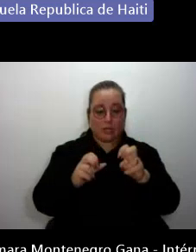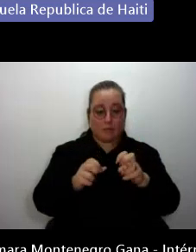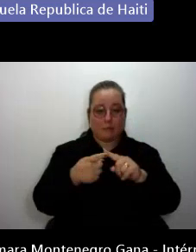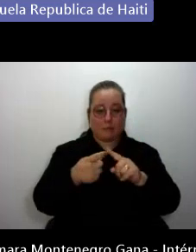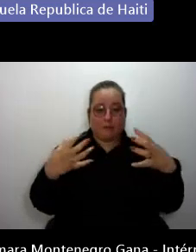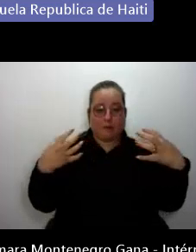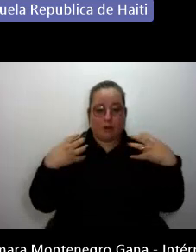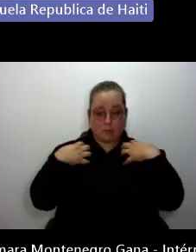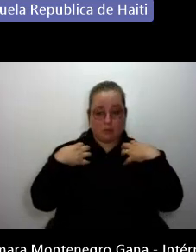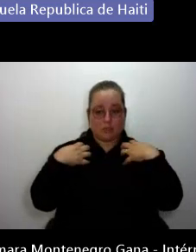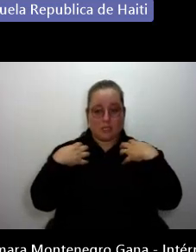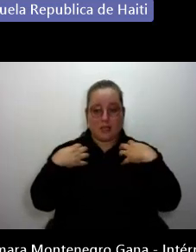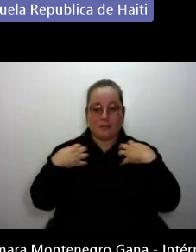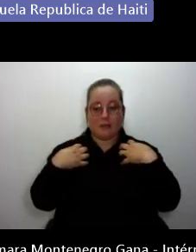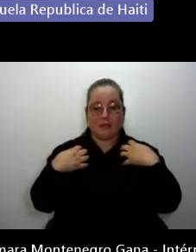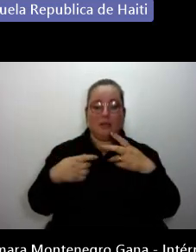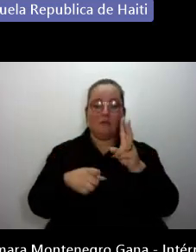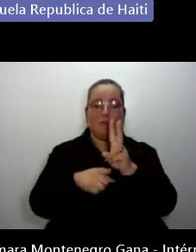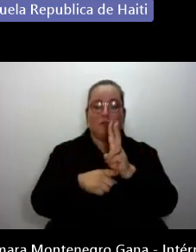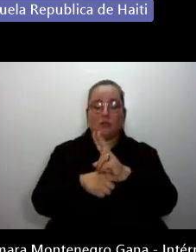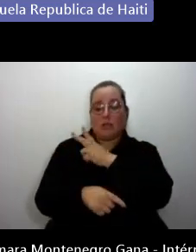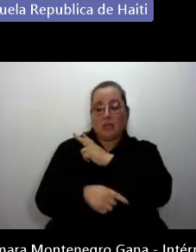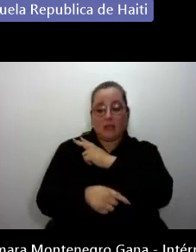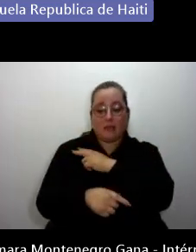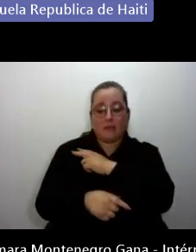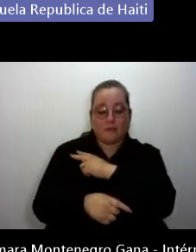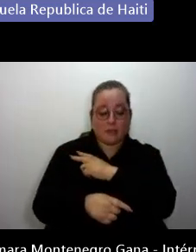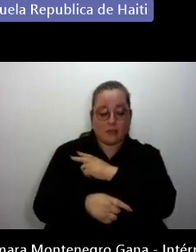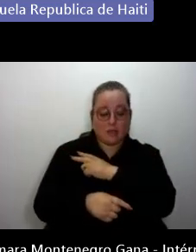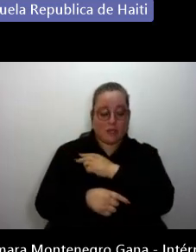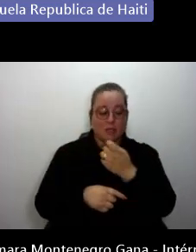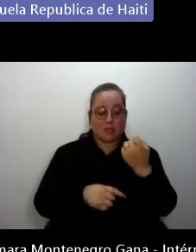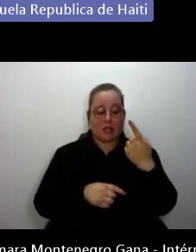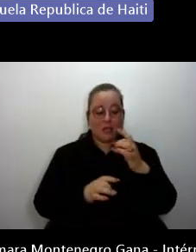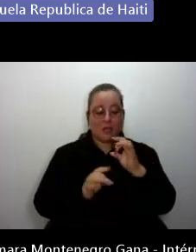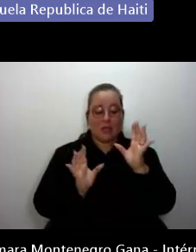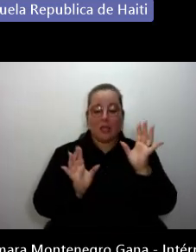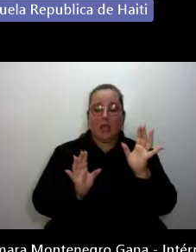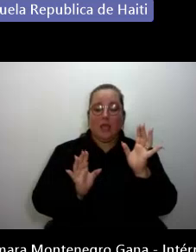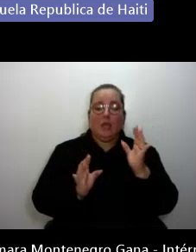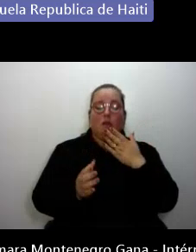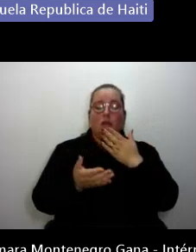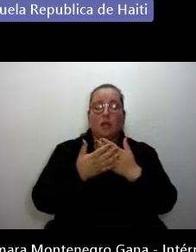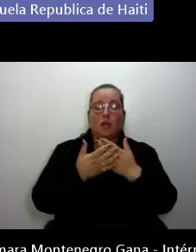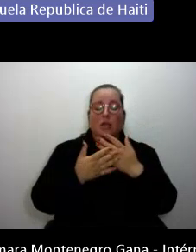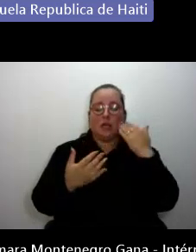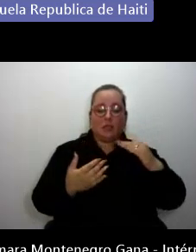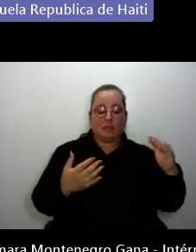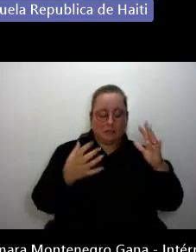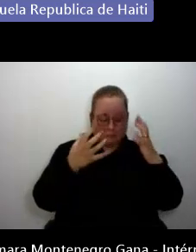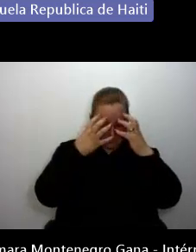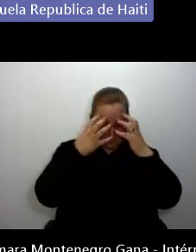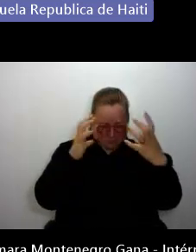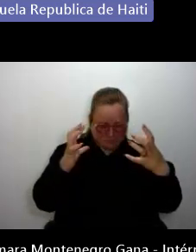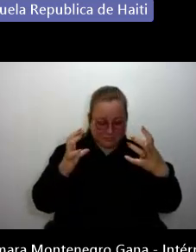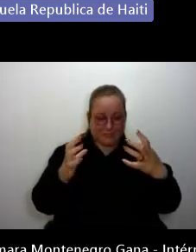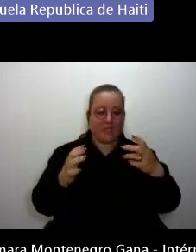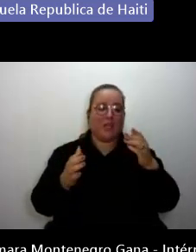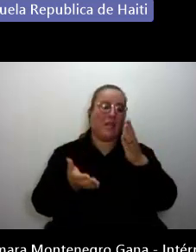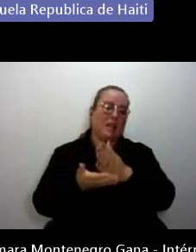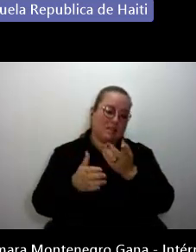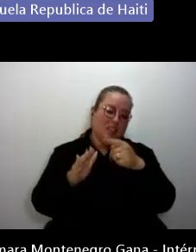que nosotros siempre colocamos al profesor jefe, entendiendo que la mayor desregulación quizás nacen dentro de la sala de